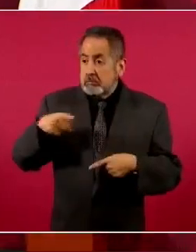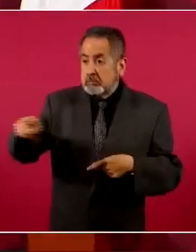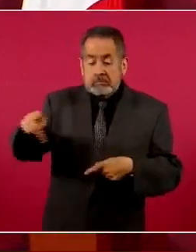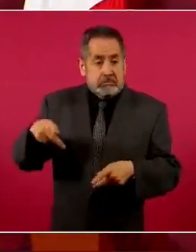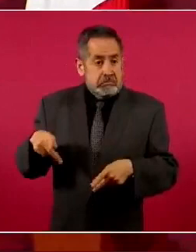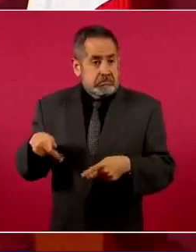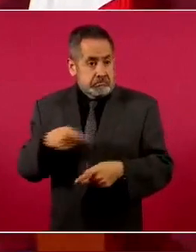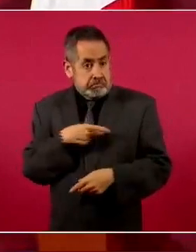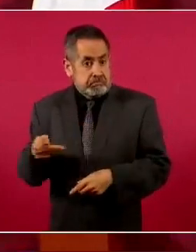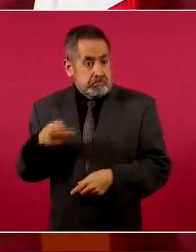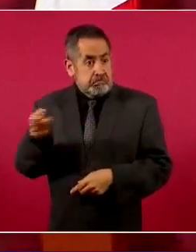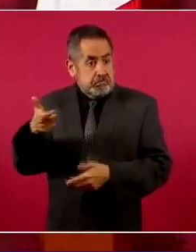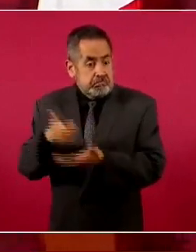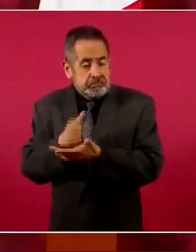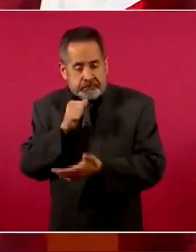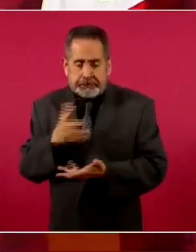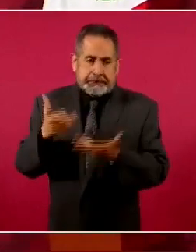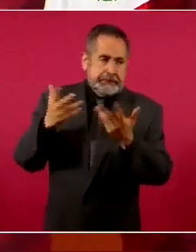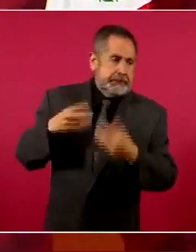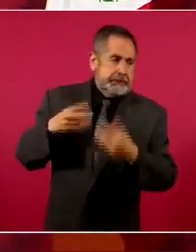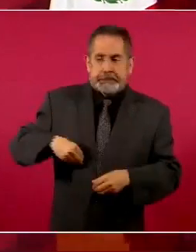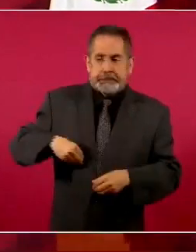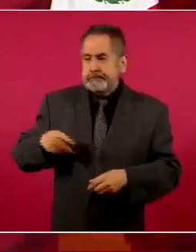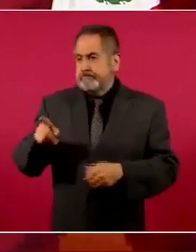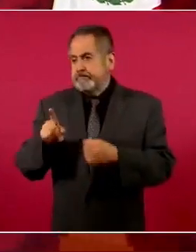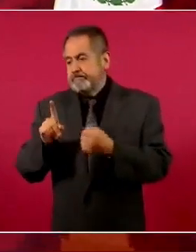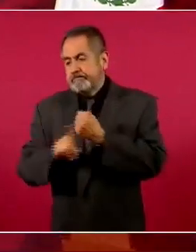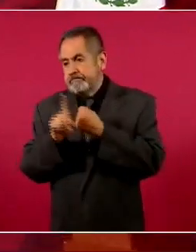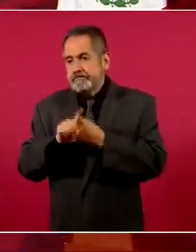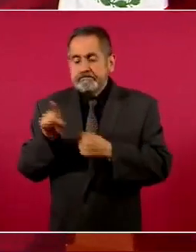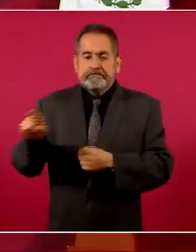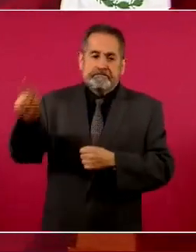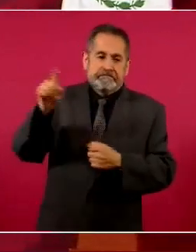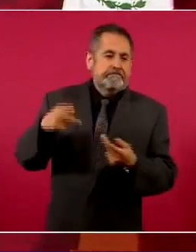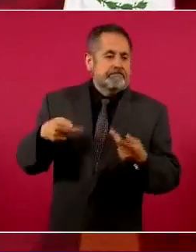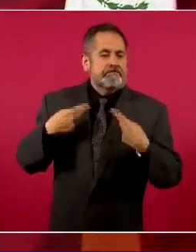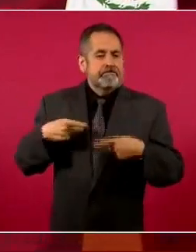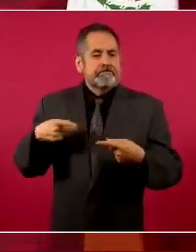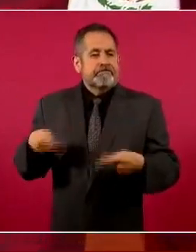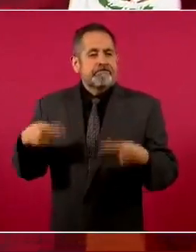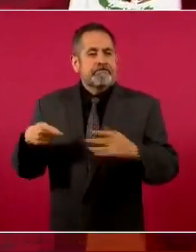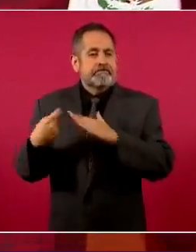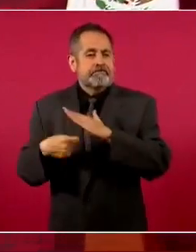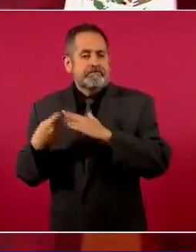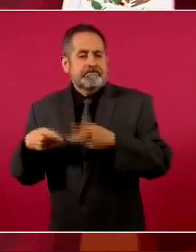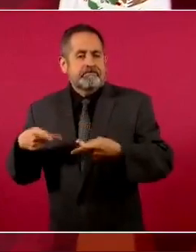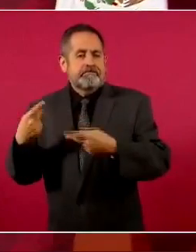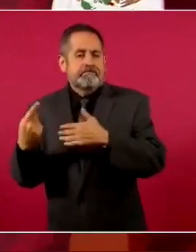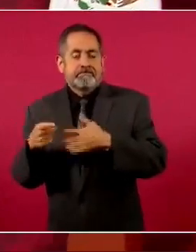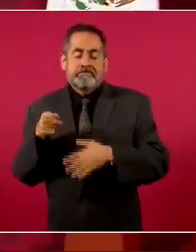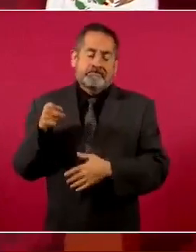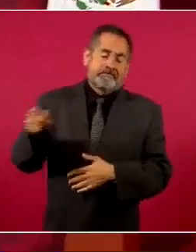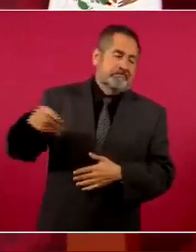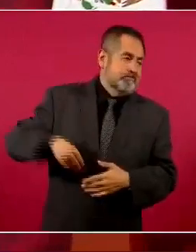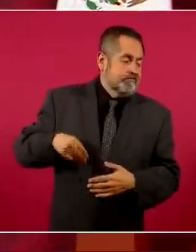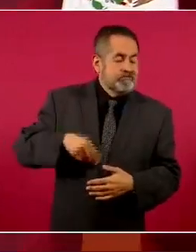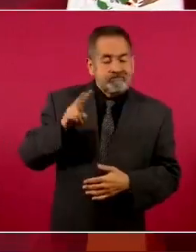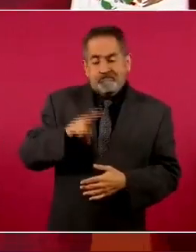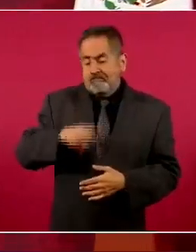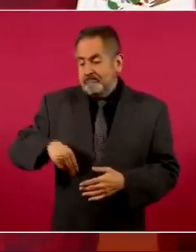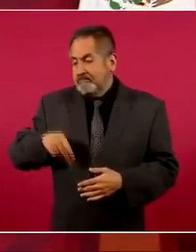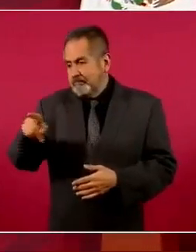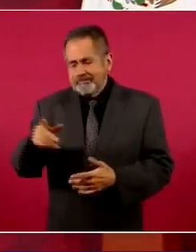de que la debilidad fiscal de México era por la informalidad.